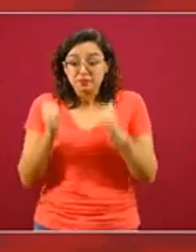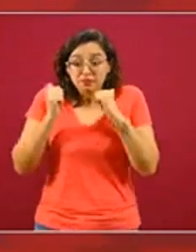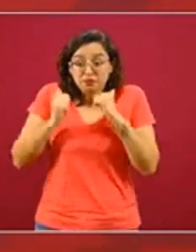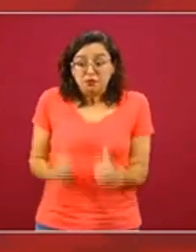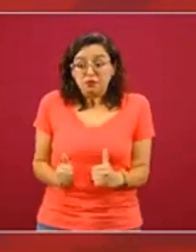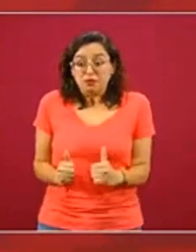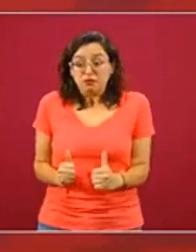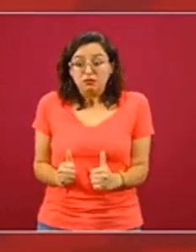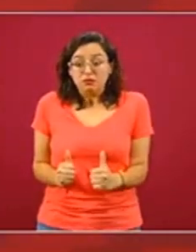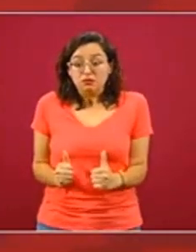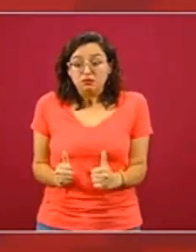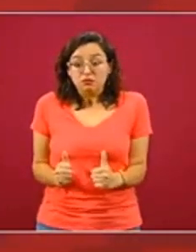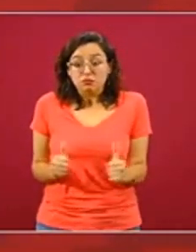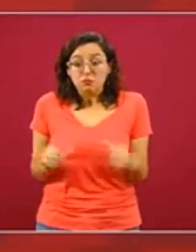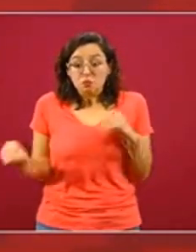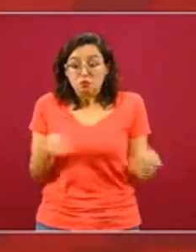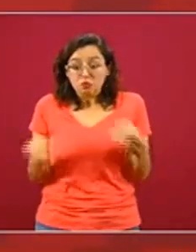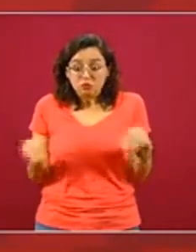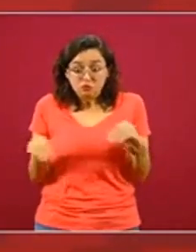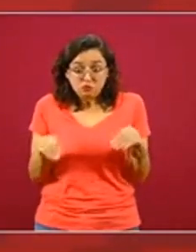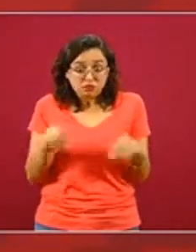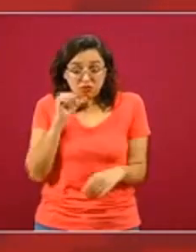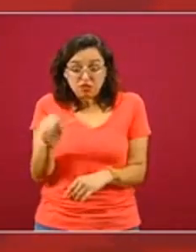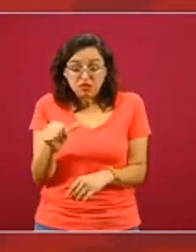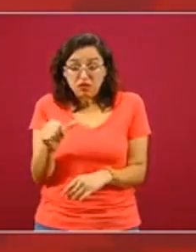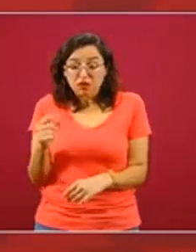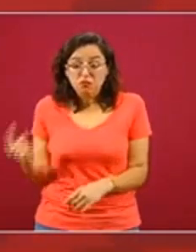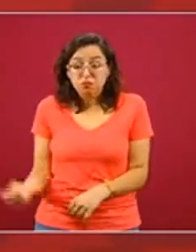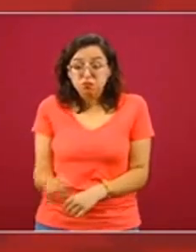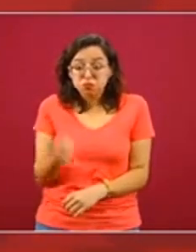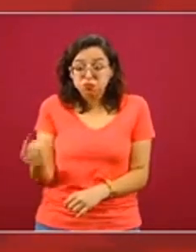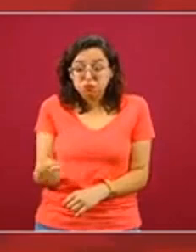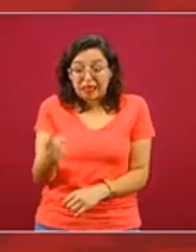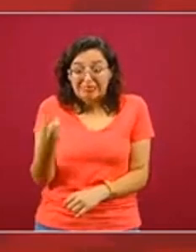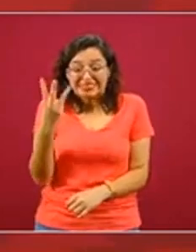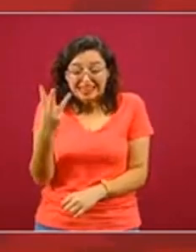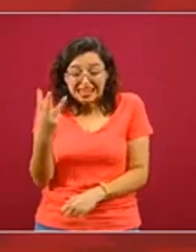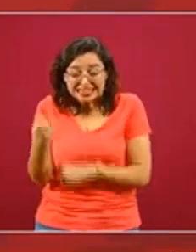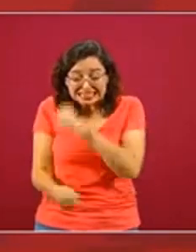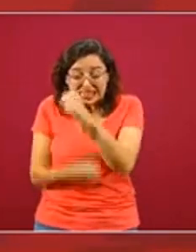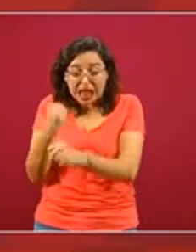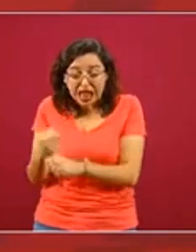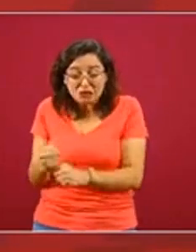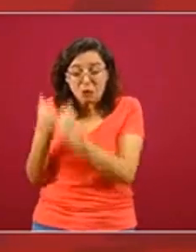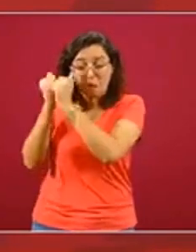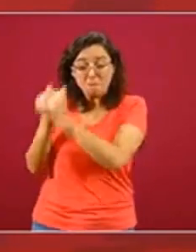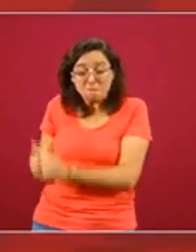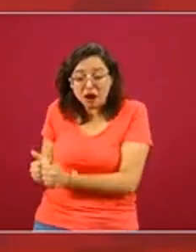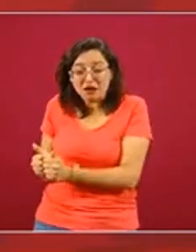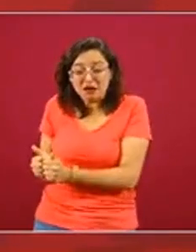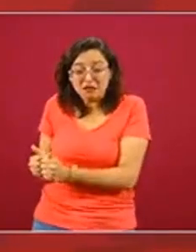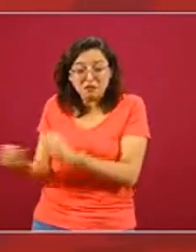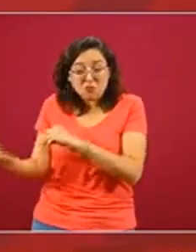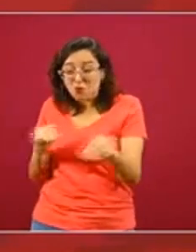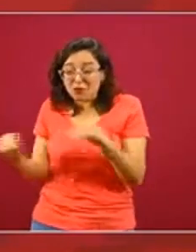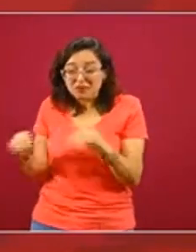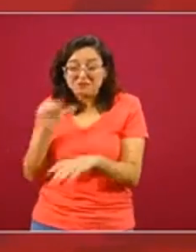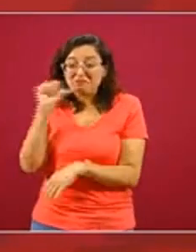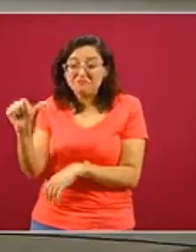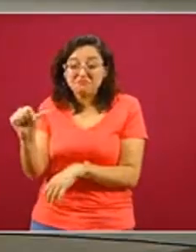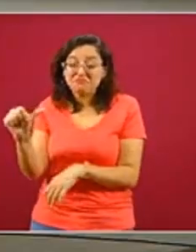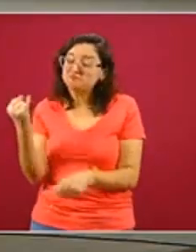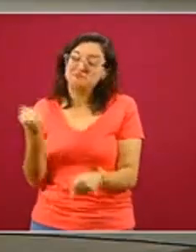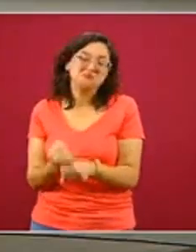sociedad perpetuamente, ni siquiera por 3 años. Eso sería incompatible con la pervivencia